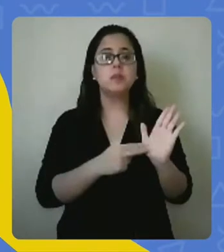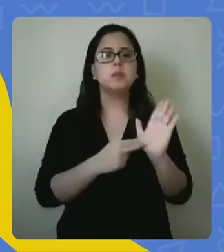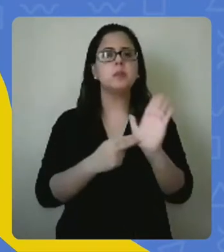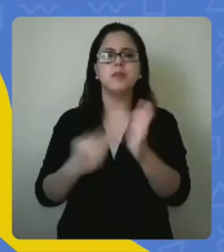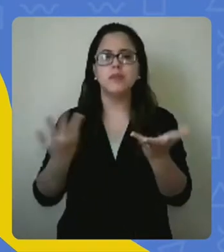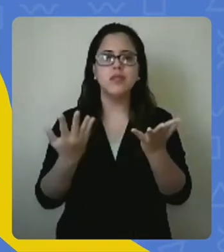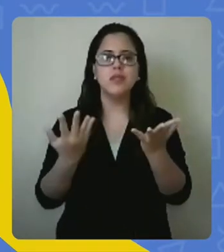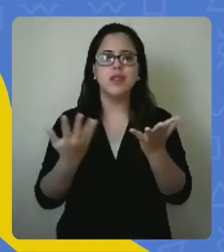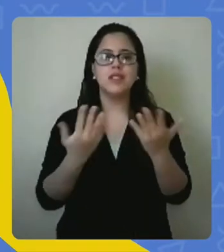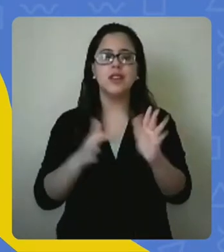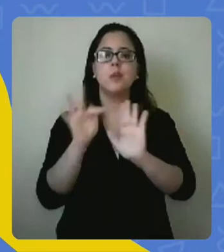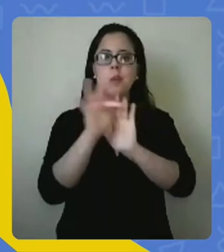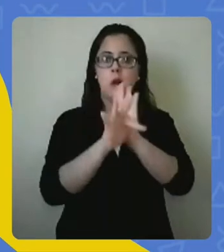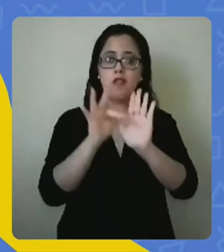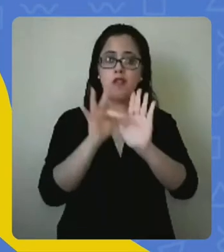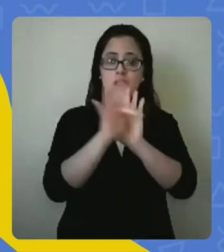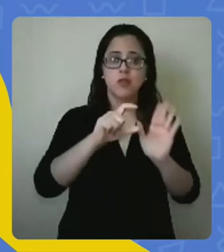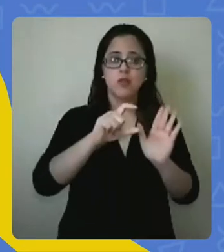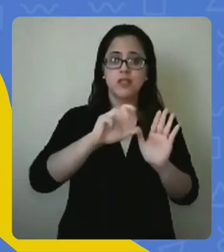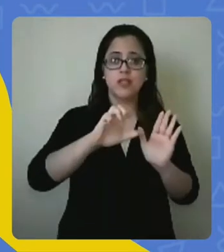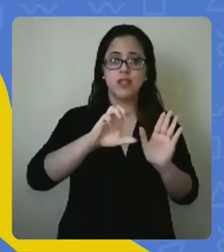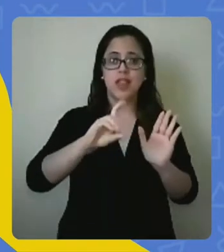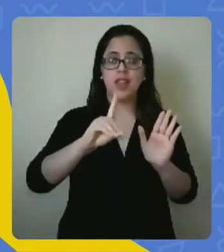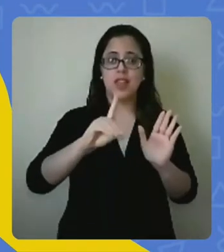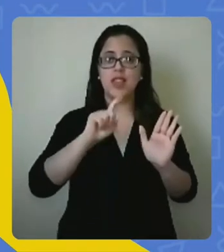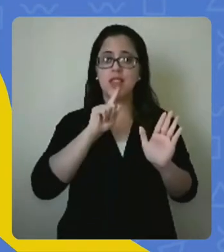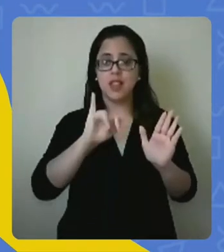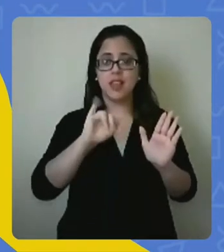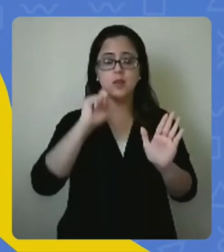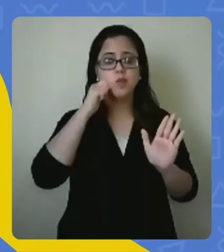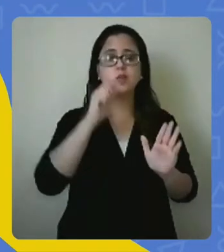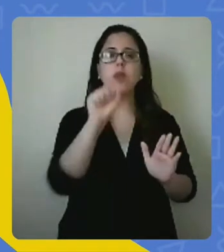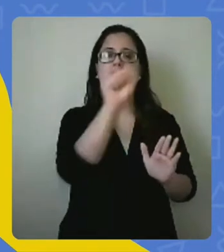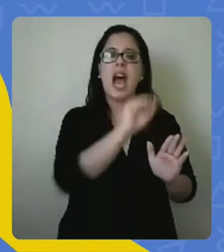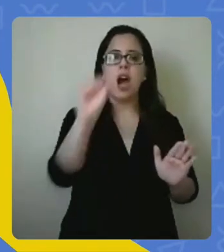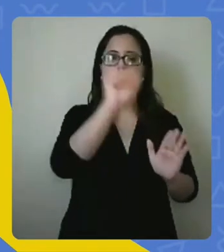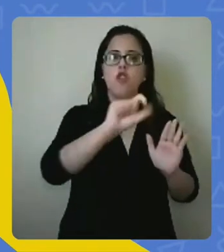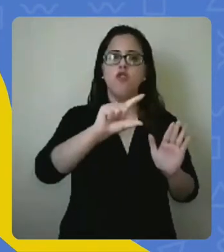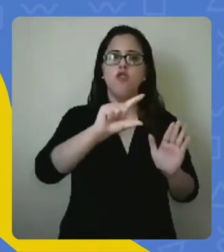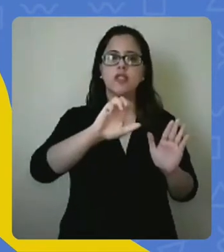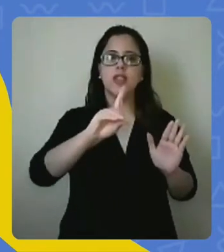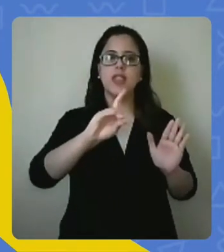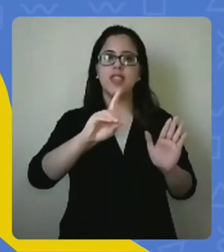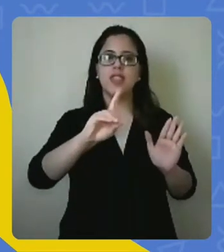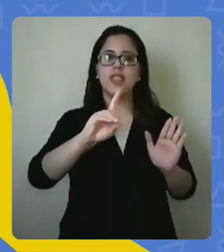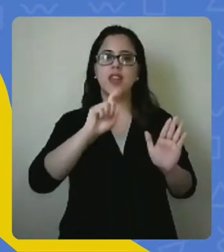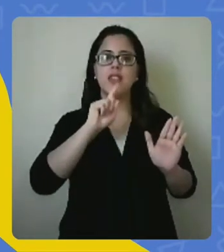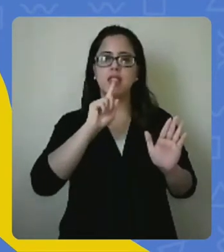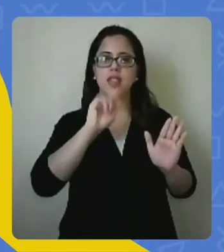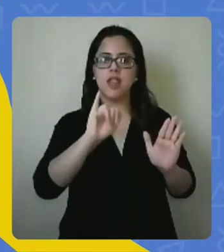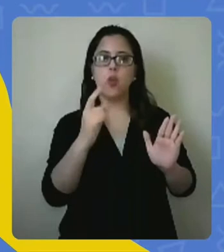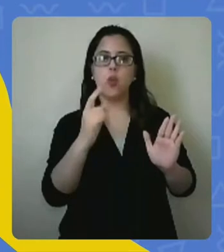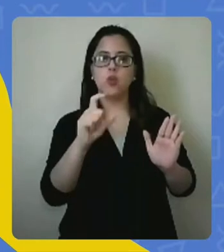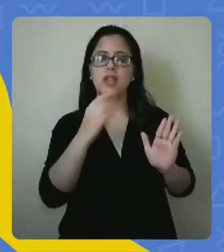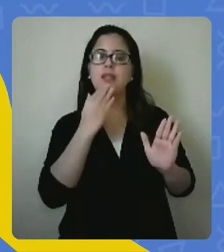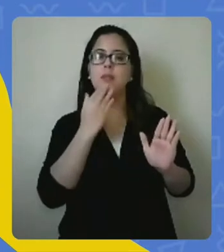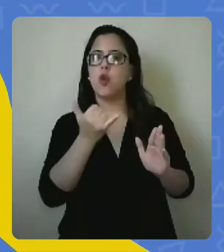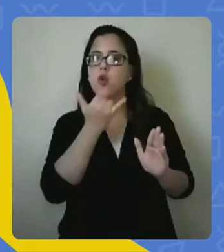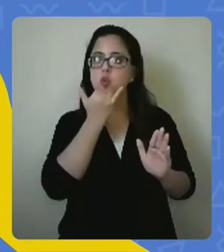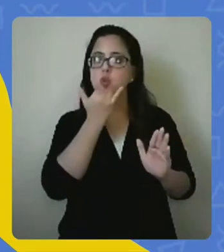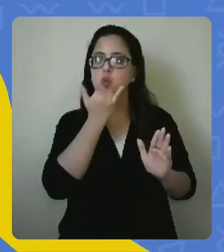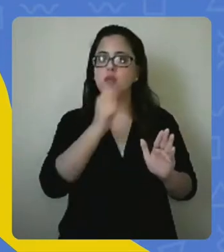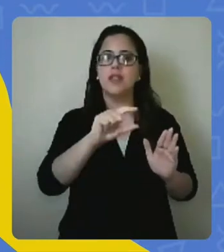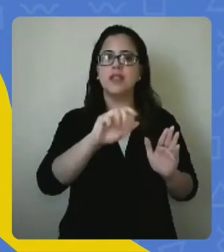cuenta de Facebook de CDT, que es arroba CDTUC, y también a través de nuestro canal de YouTube,